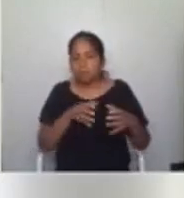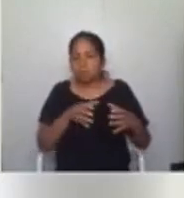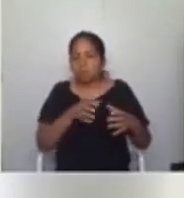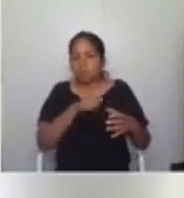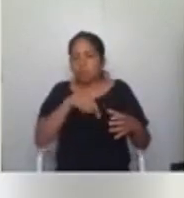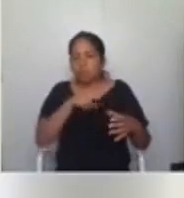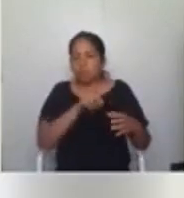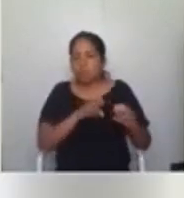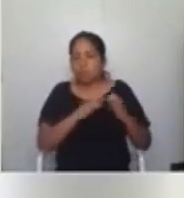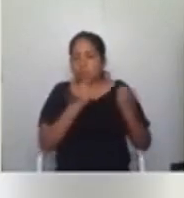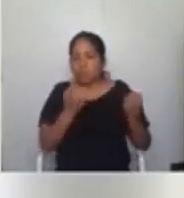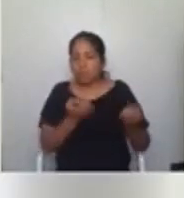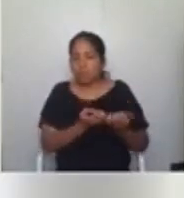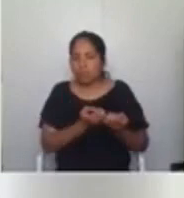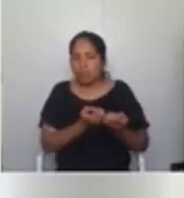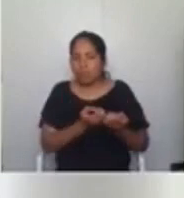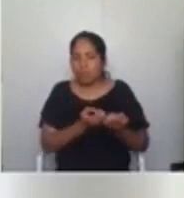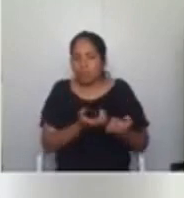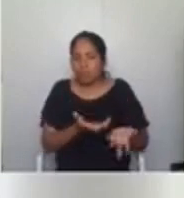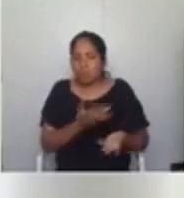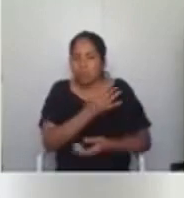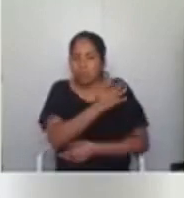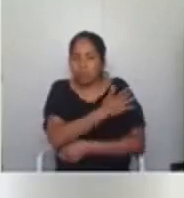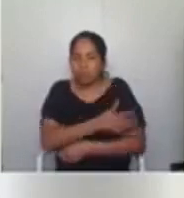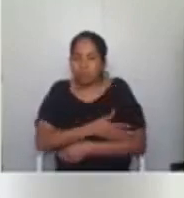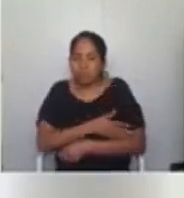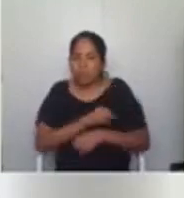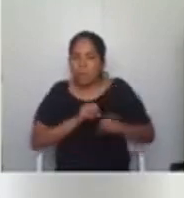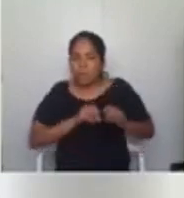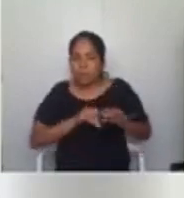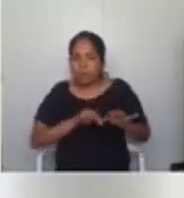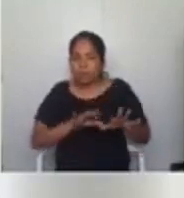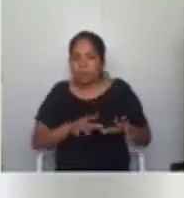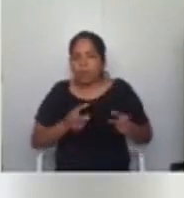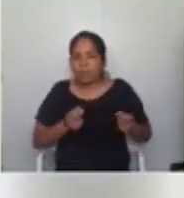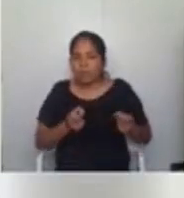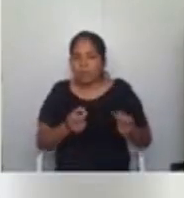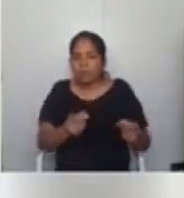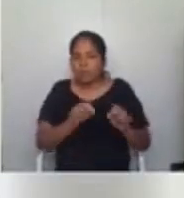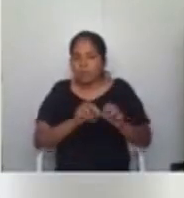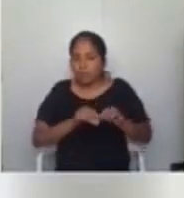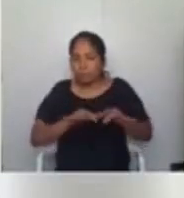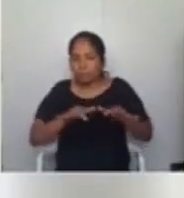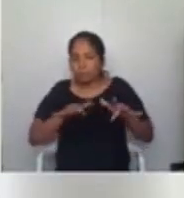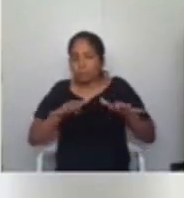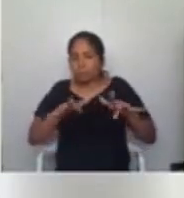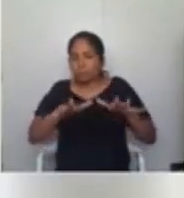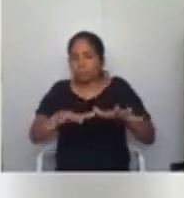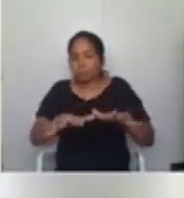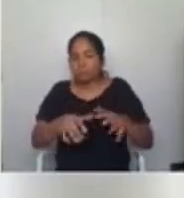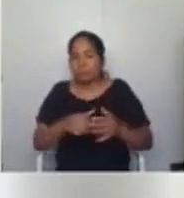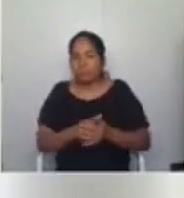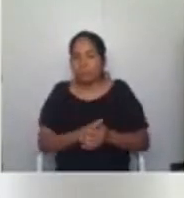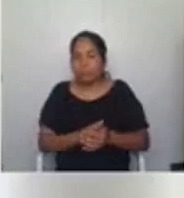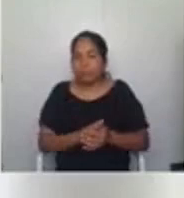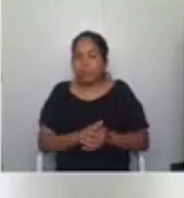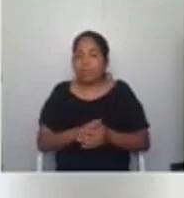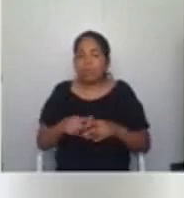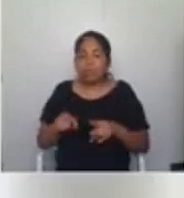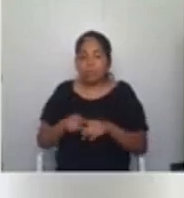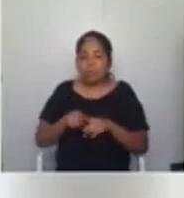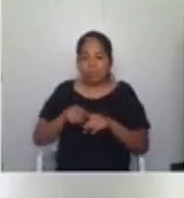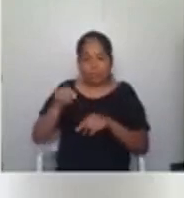centro. Pues, se expandió rápidamente como un cáncer por todo el país. Pero eso también ha pasado acá en la Muni Lima,